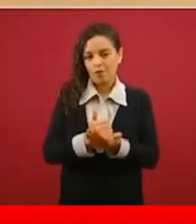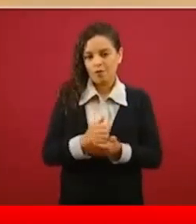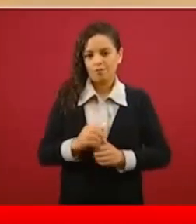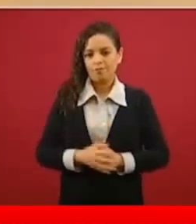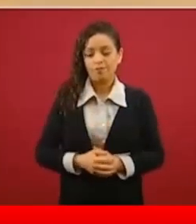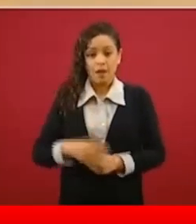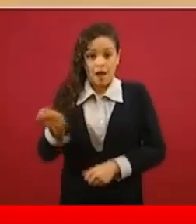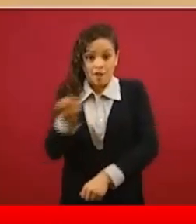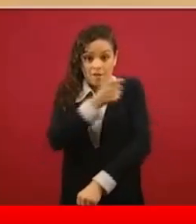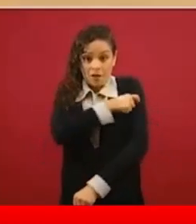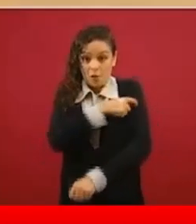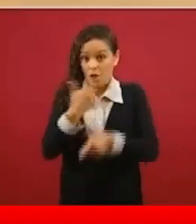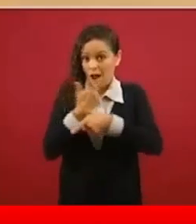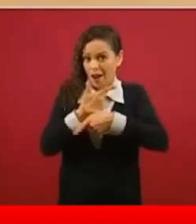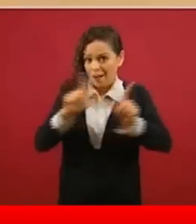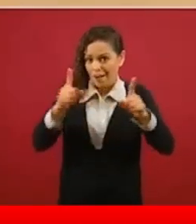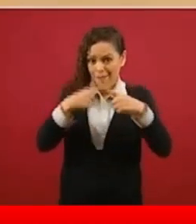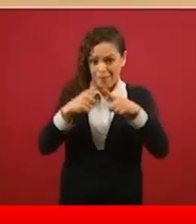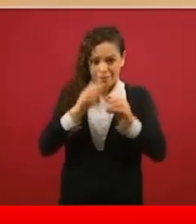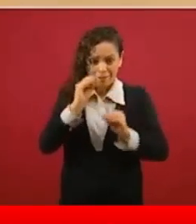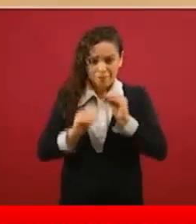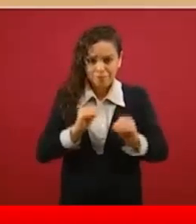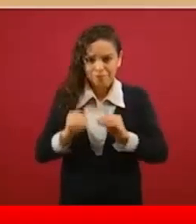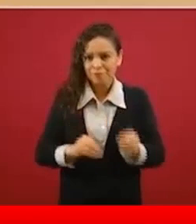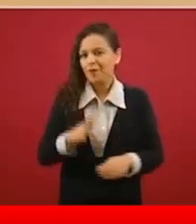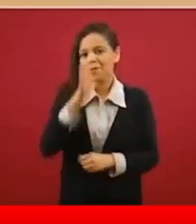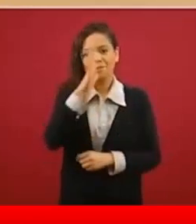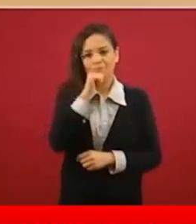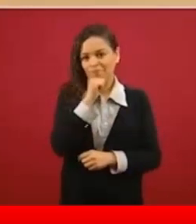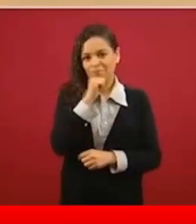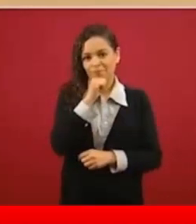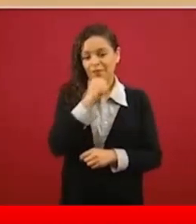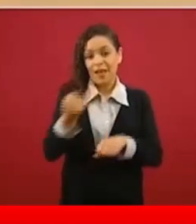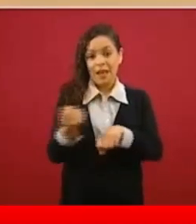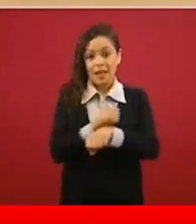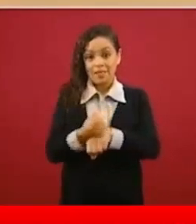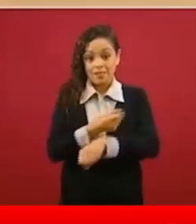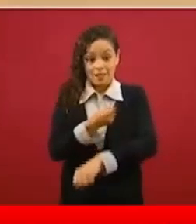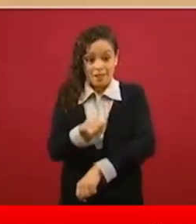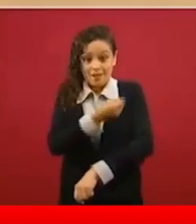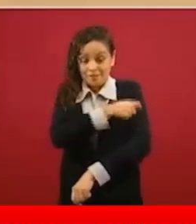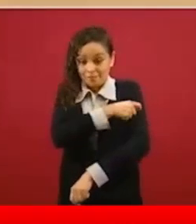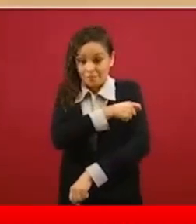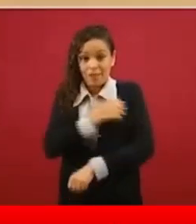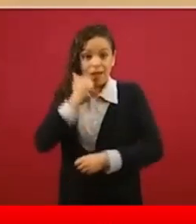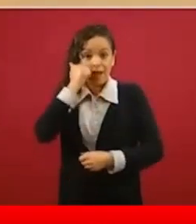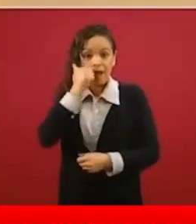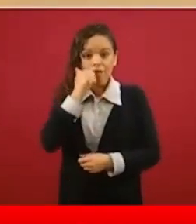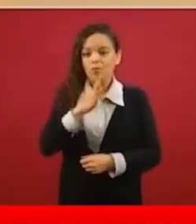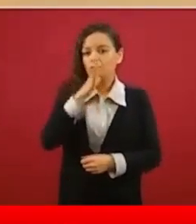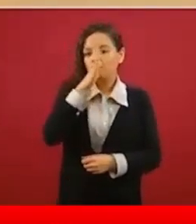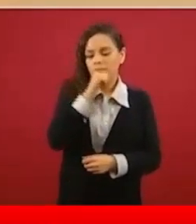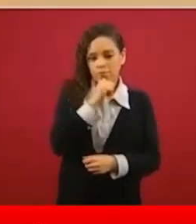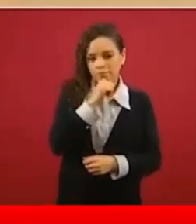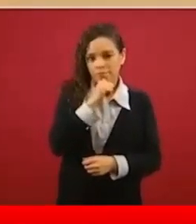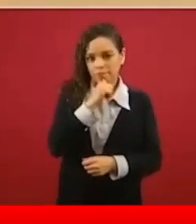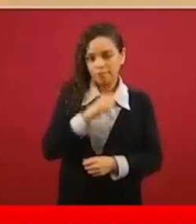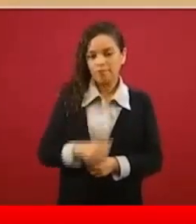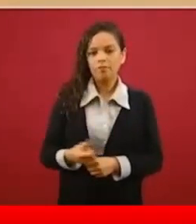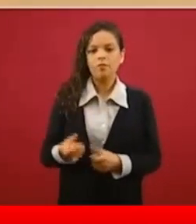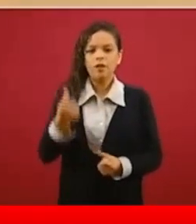cosa el jabón no puede estar en la sangre y las vacunas se ponen inyectadas algunas pocas son tomadas como la de la